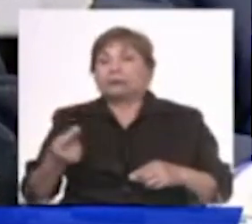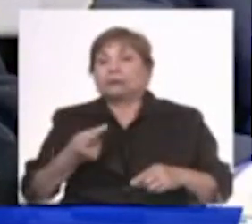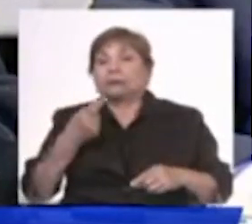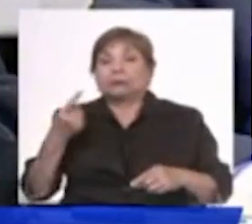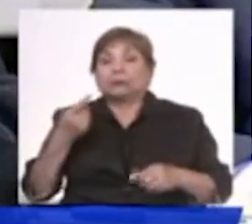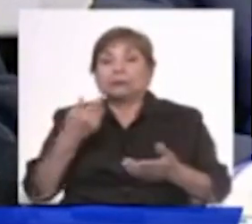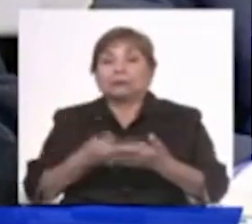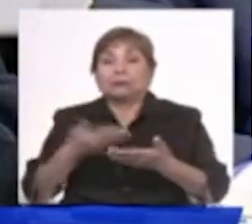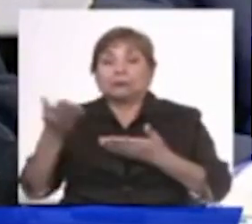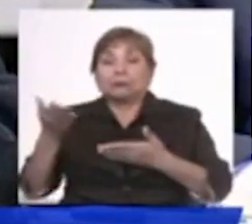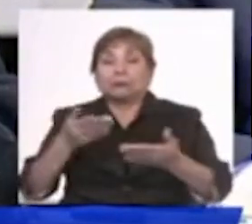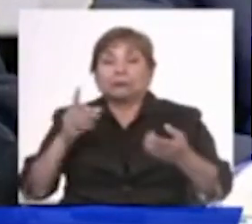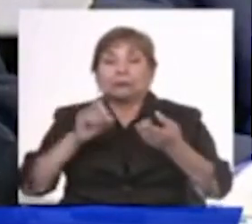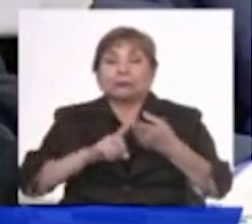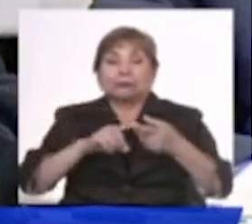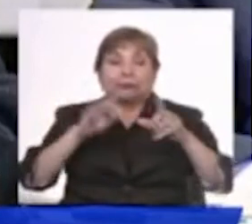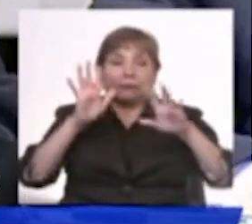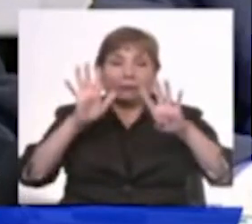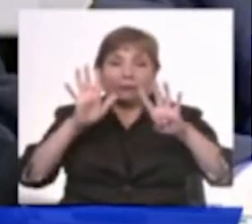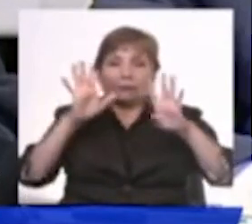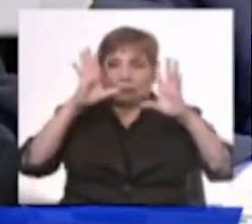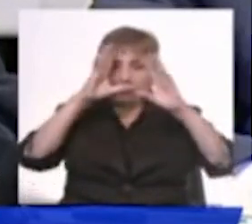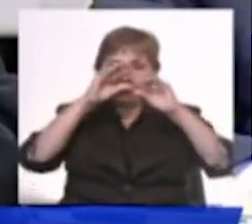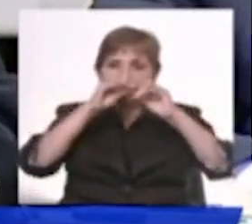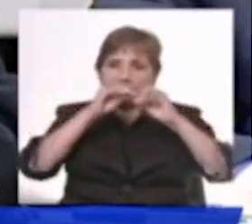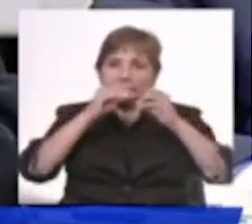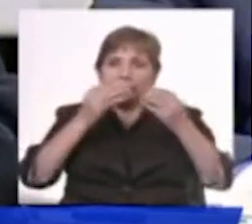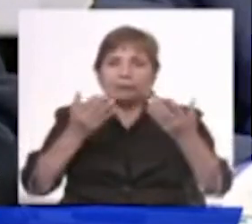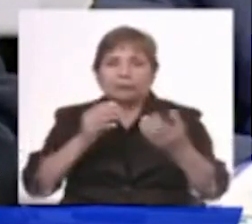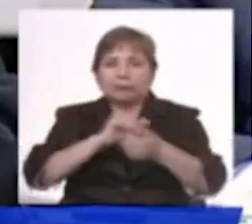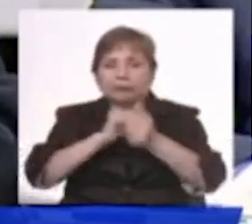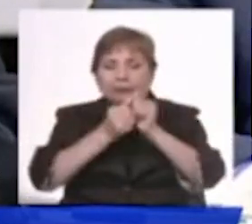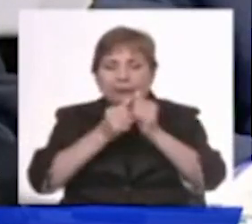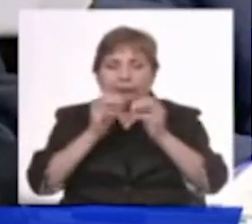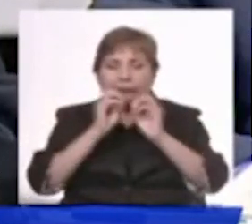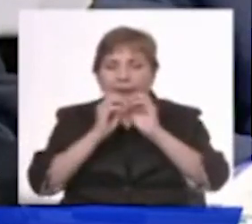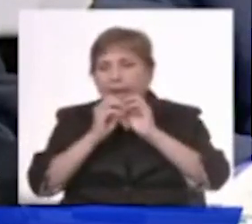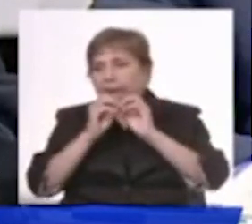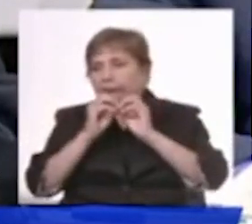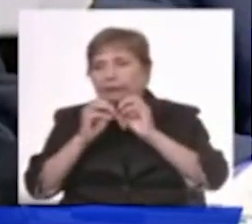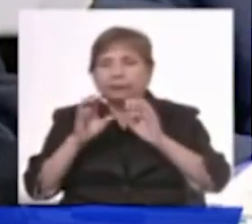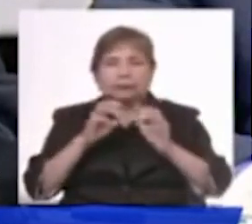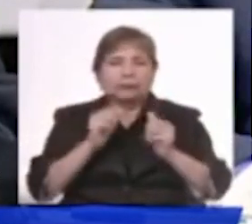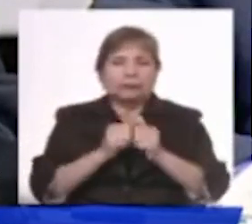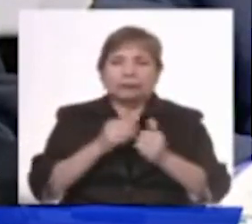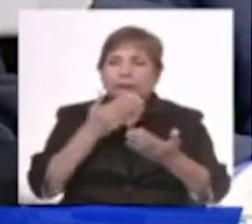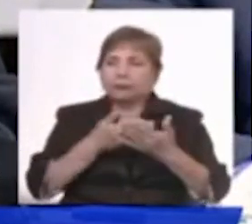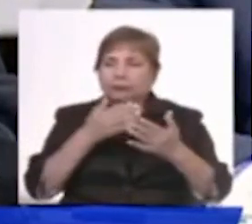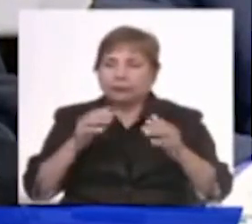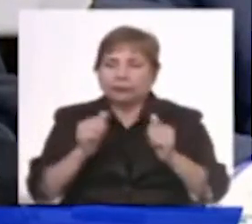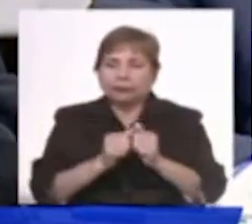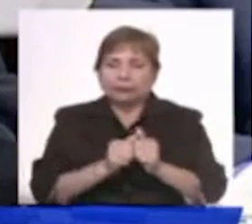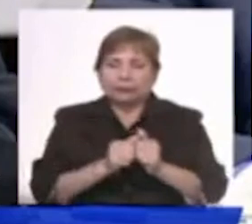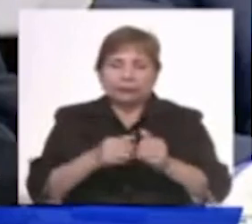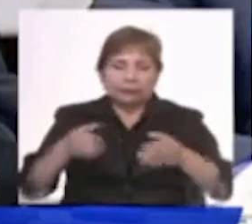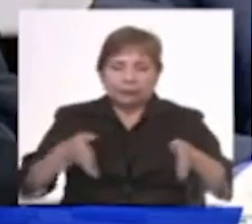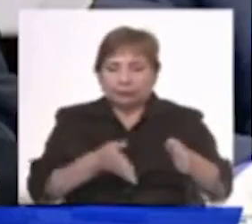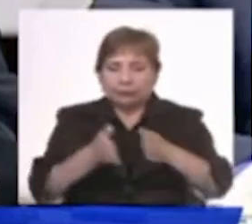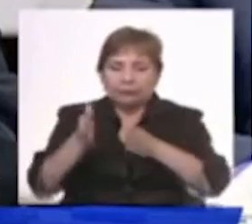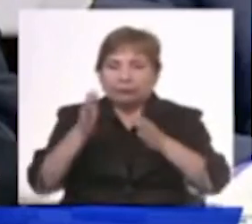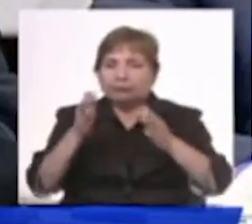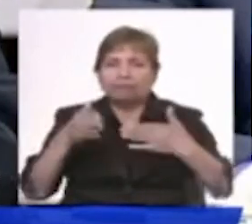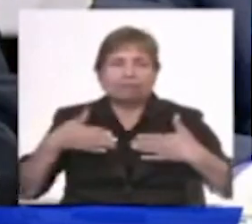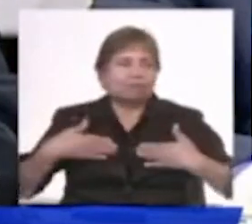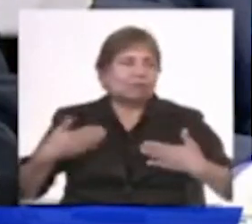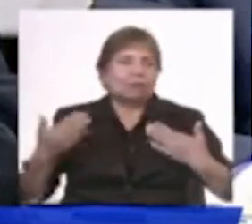solamente dan servicio hasta las 9, y por las remodelaciones peatonales que han hecho, no